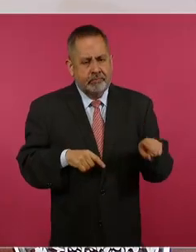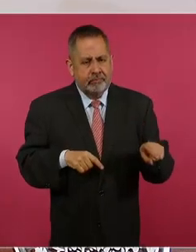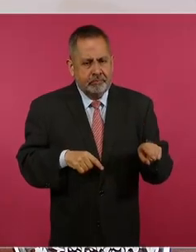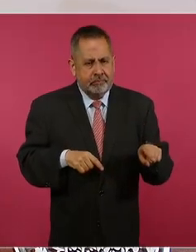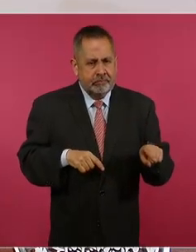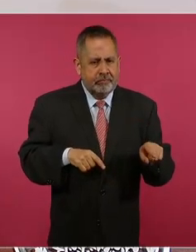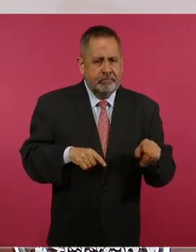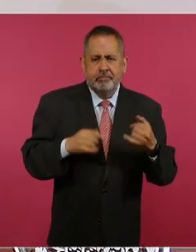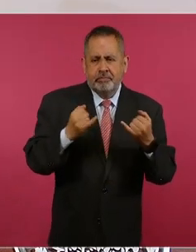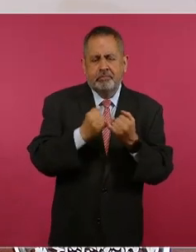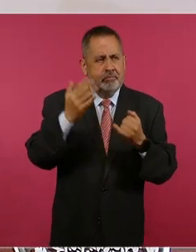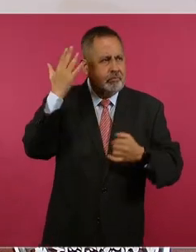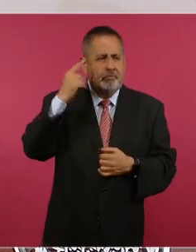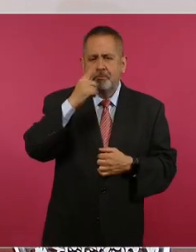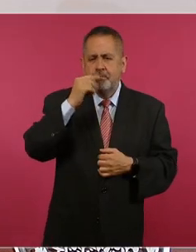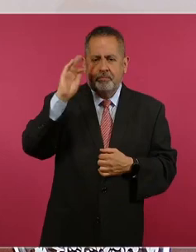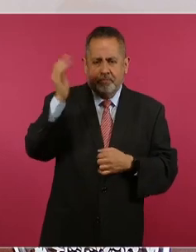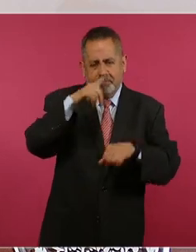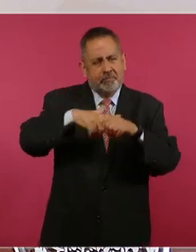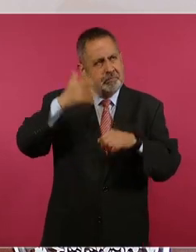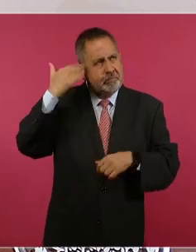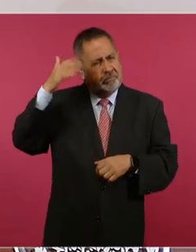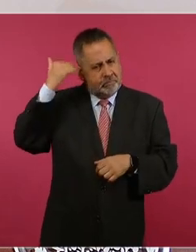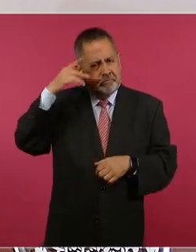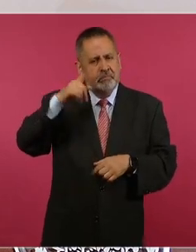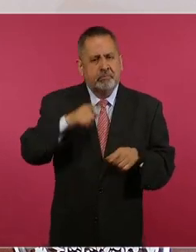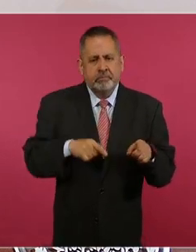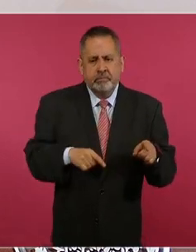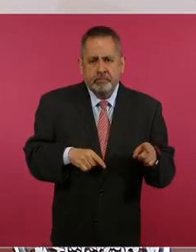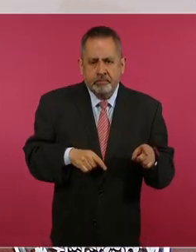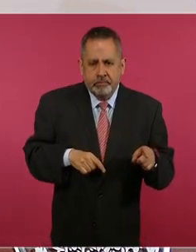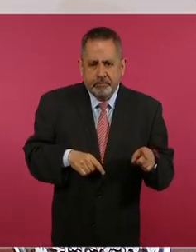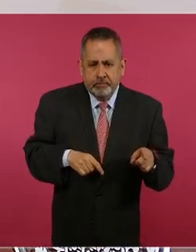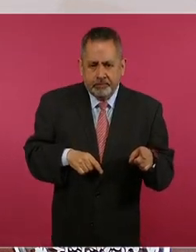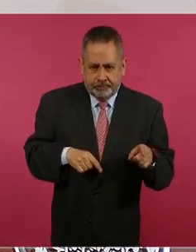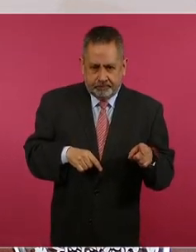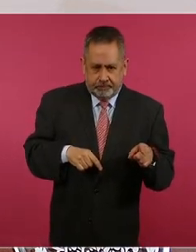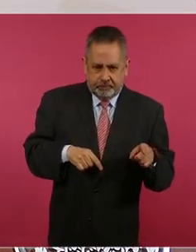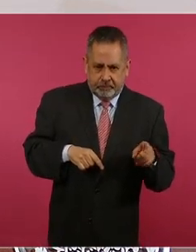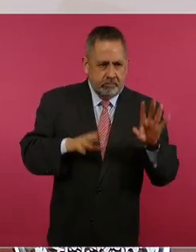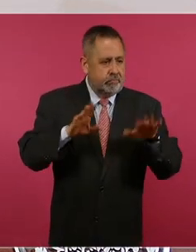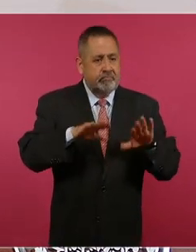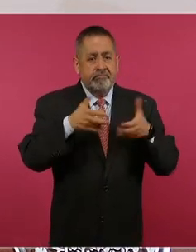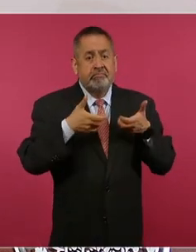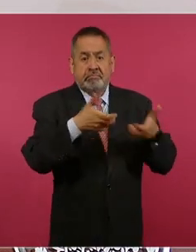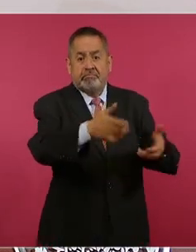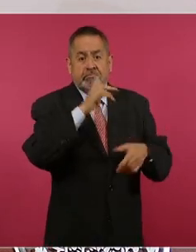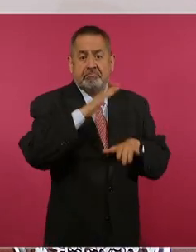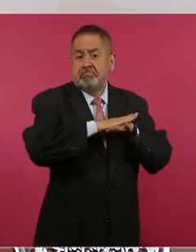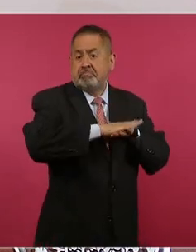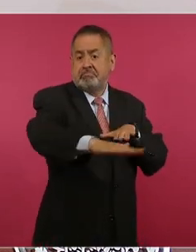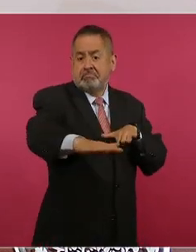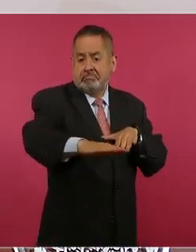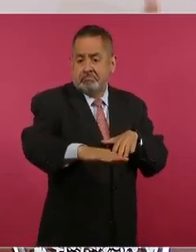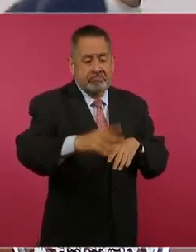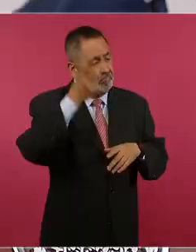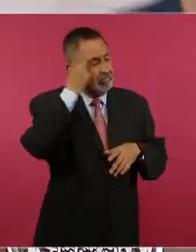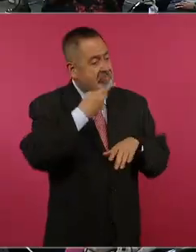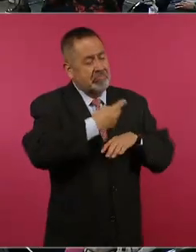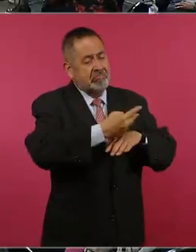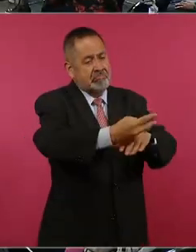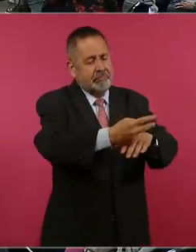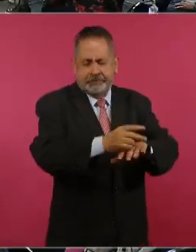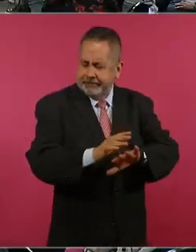como lo hacía la Policía Federal, o a veces a la intemperie. Creamos toda